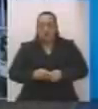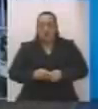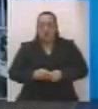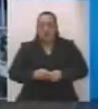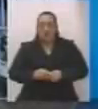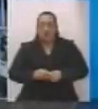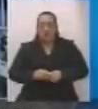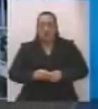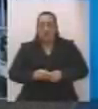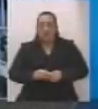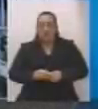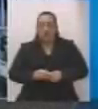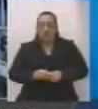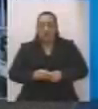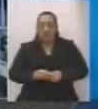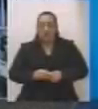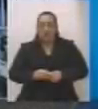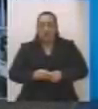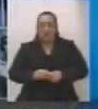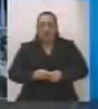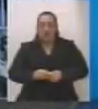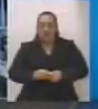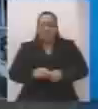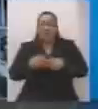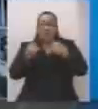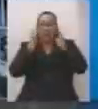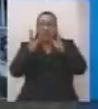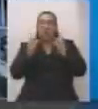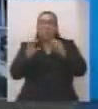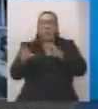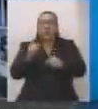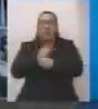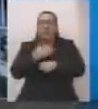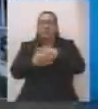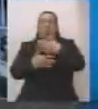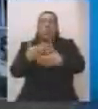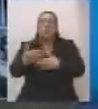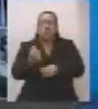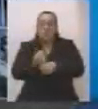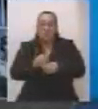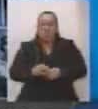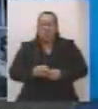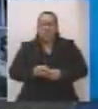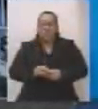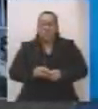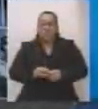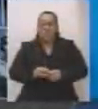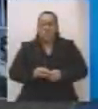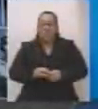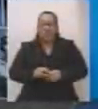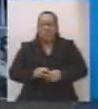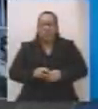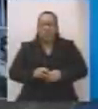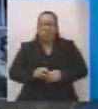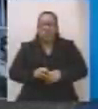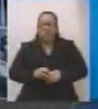Lo que va a concentrar ahora nuestra atención es el proceso de producción, un proceso de producción que consiste